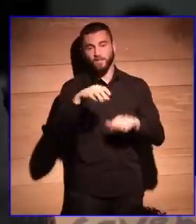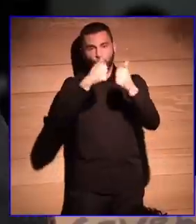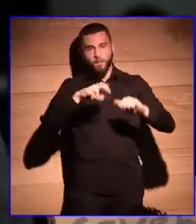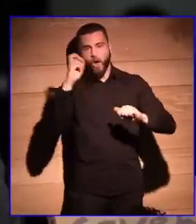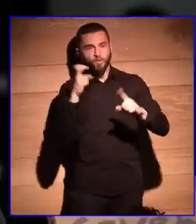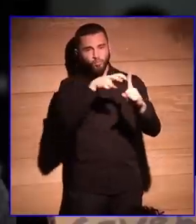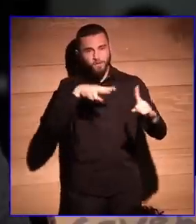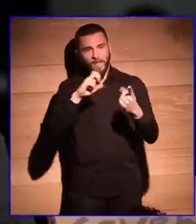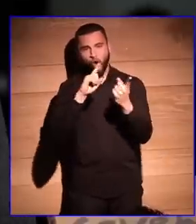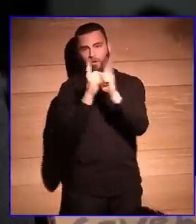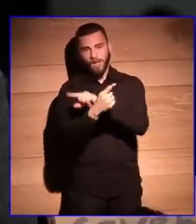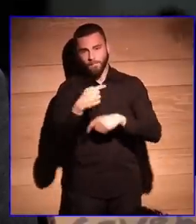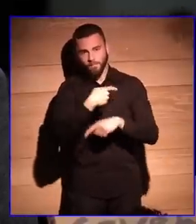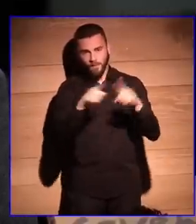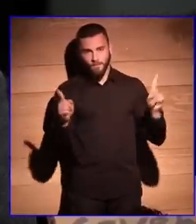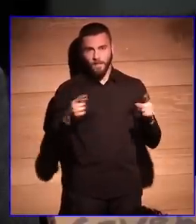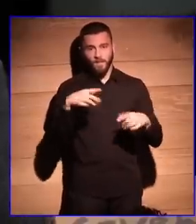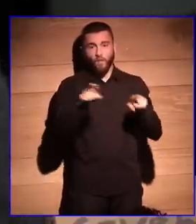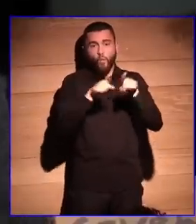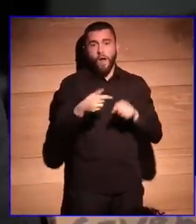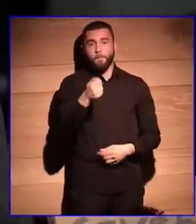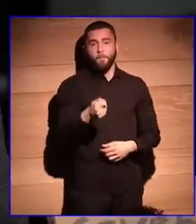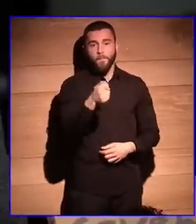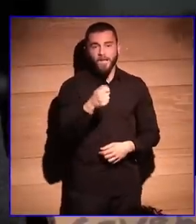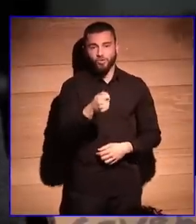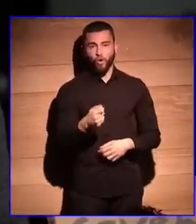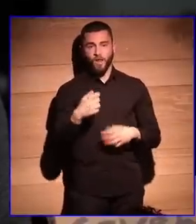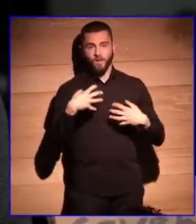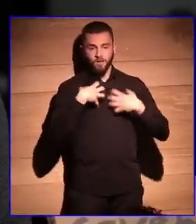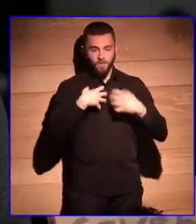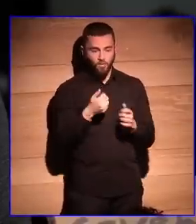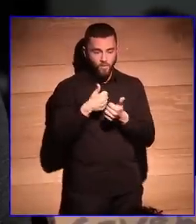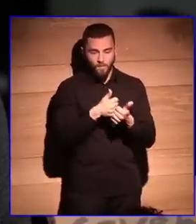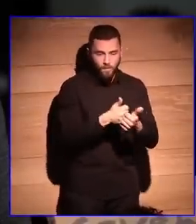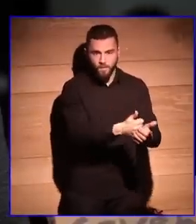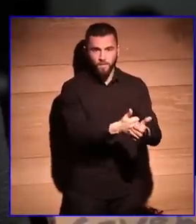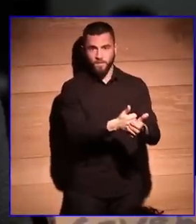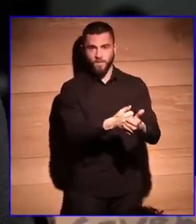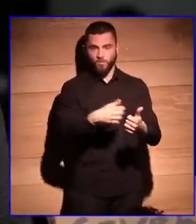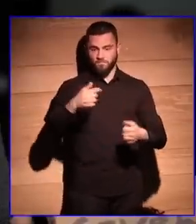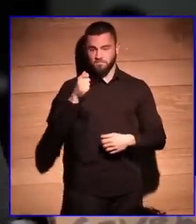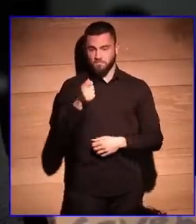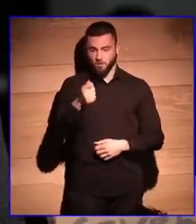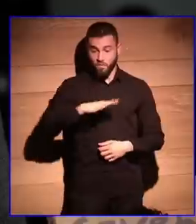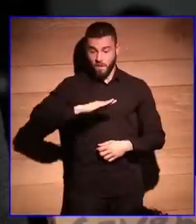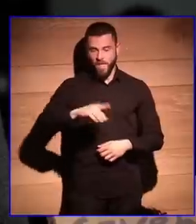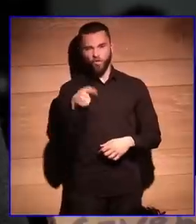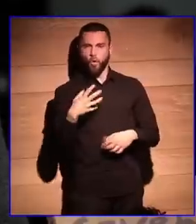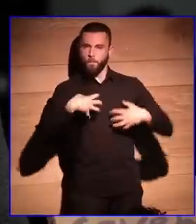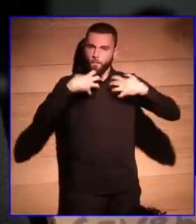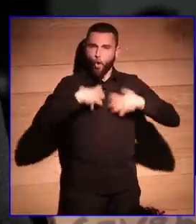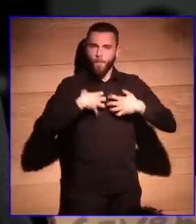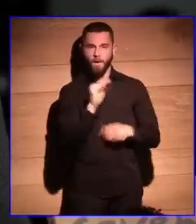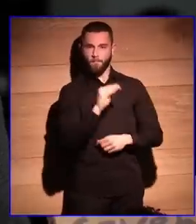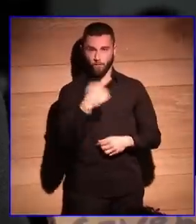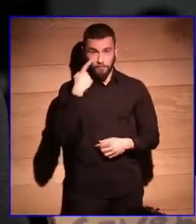los pastores de un rebaño no se ven a sí mismos como malvados, habría que preguntarle a la oveja. Así que, como sucede con los héroes y